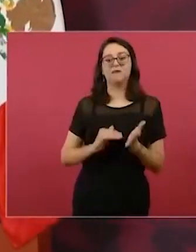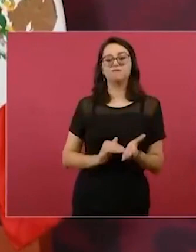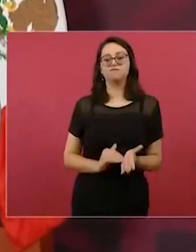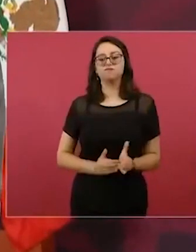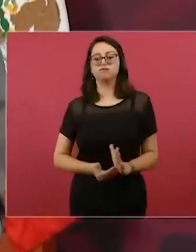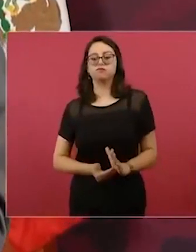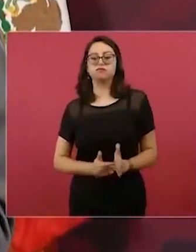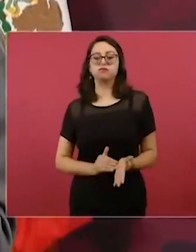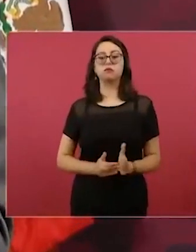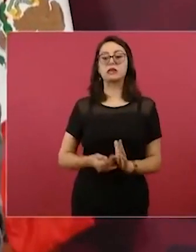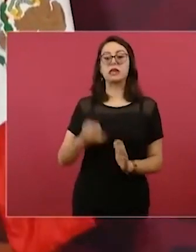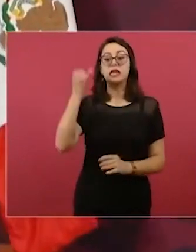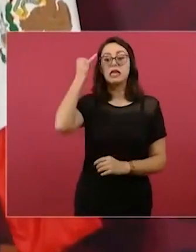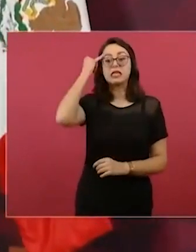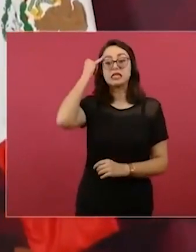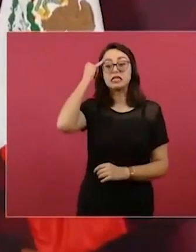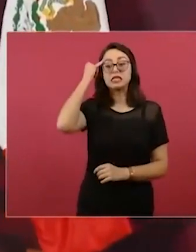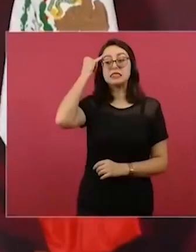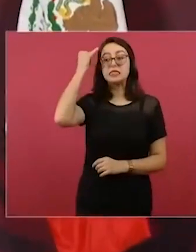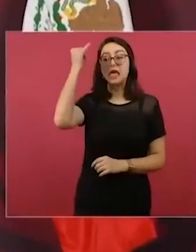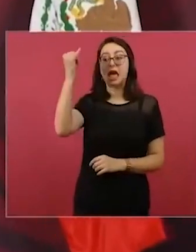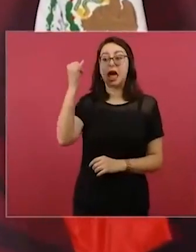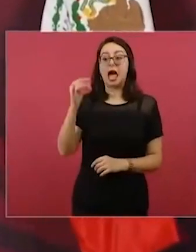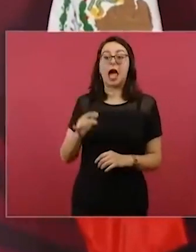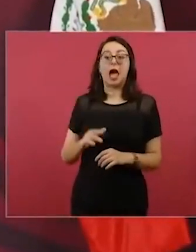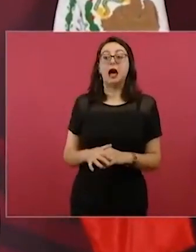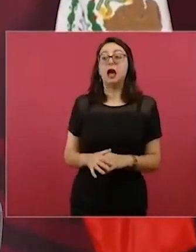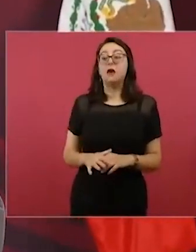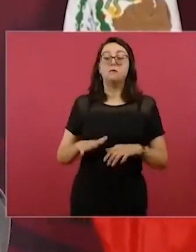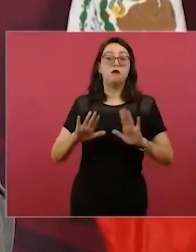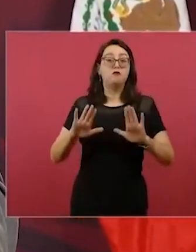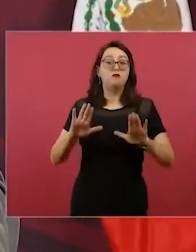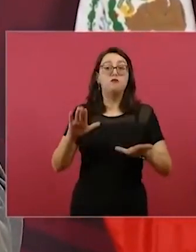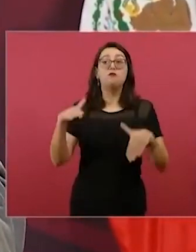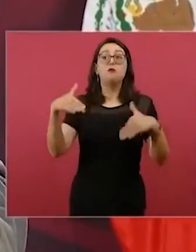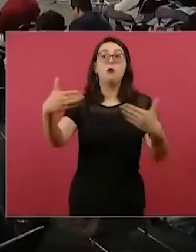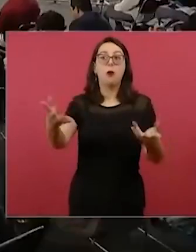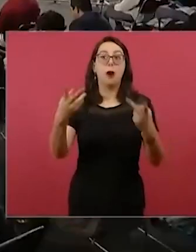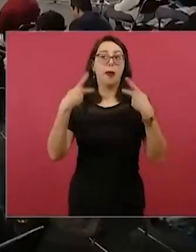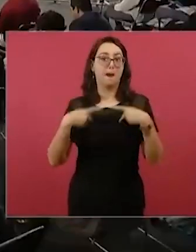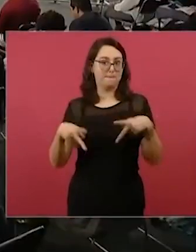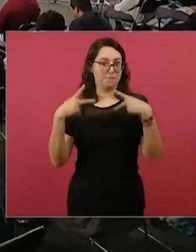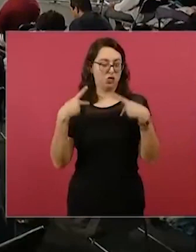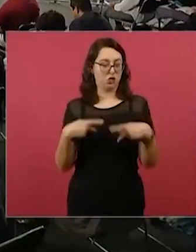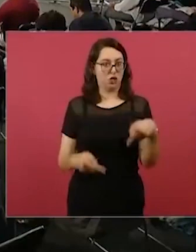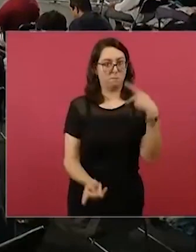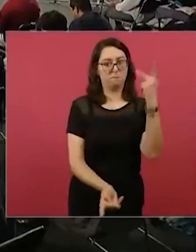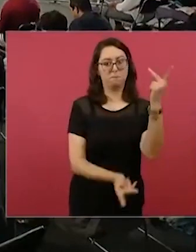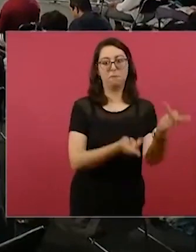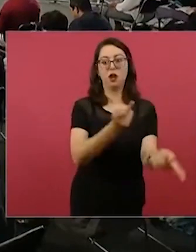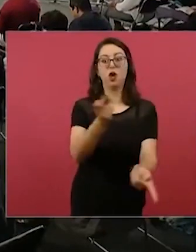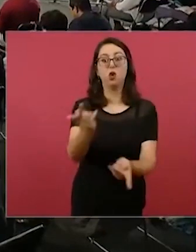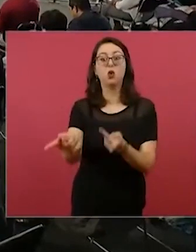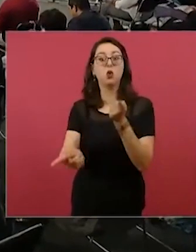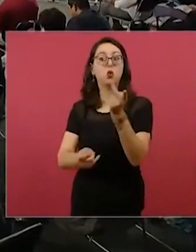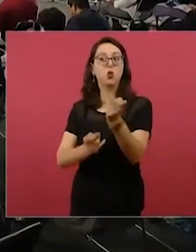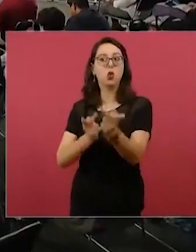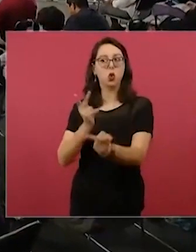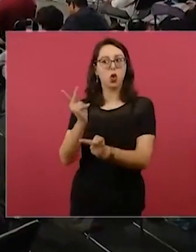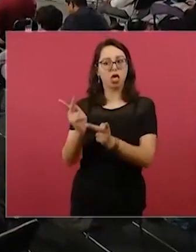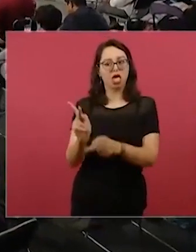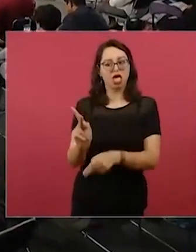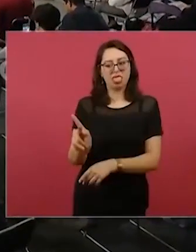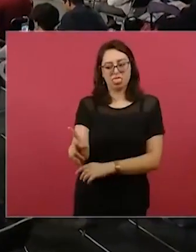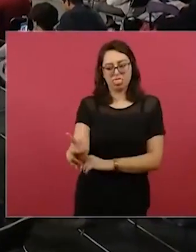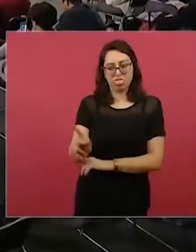idea que después cuando Rafael Segovia explica que quien no distingue entre izquierda y derecha